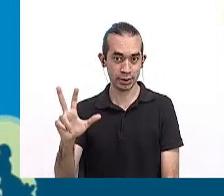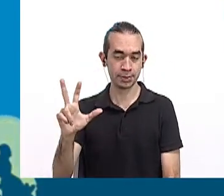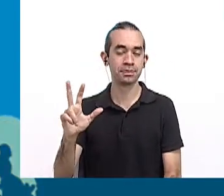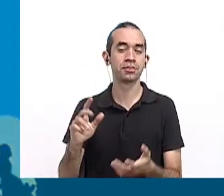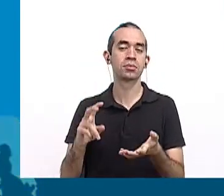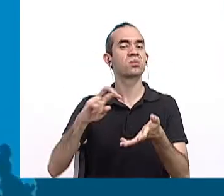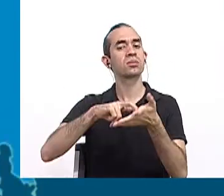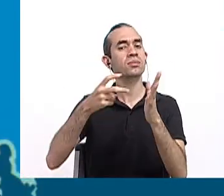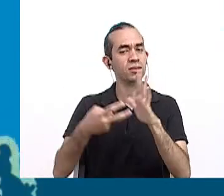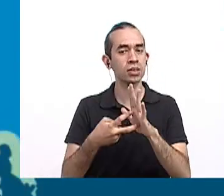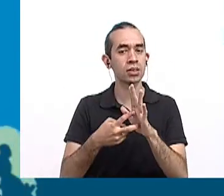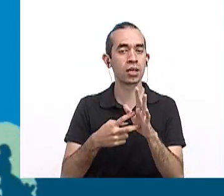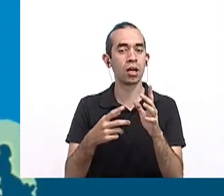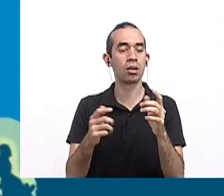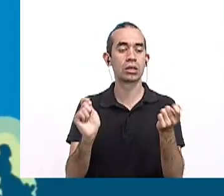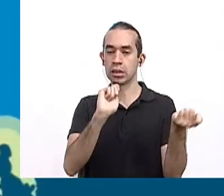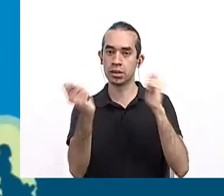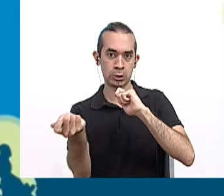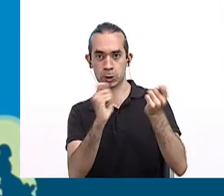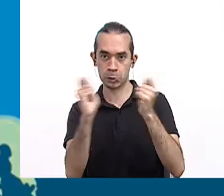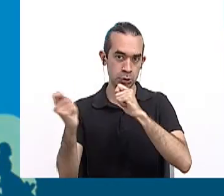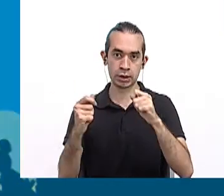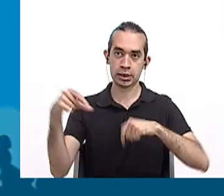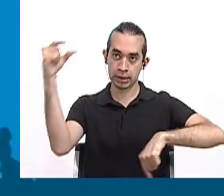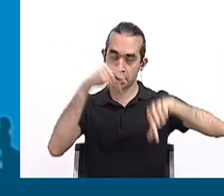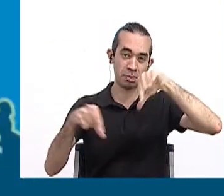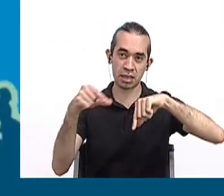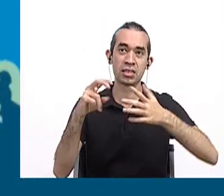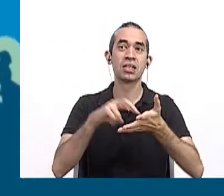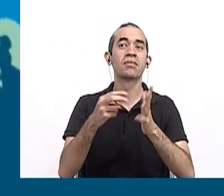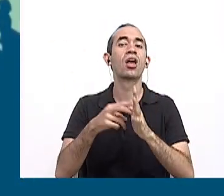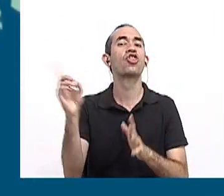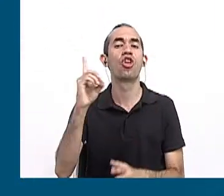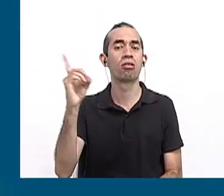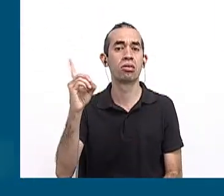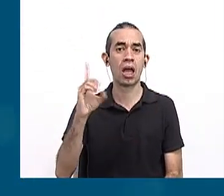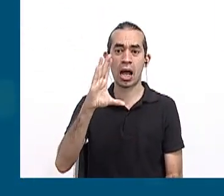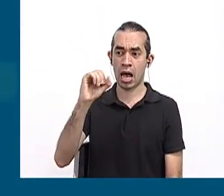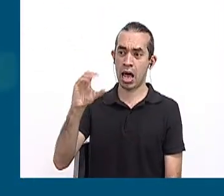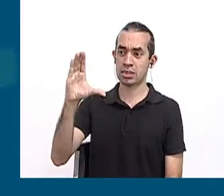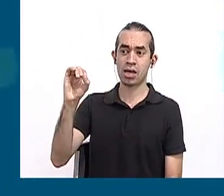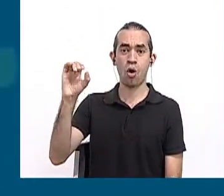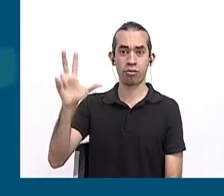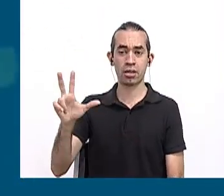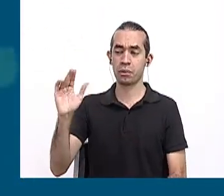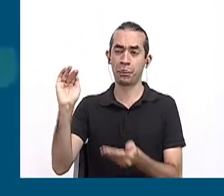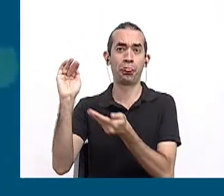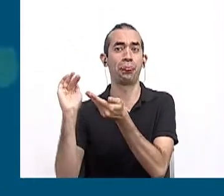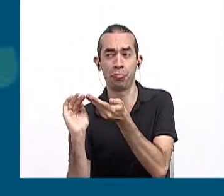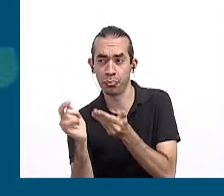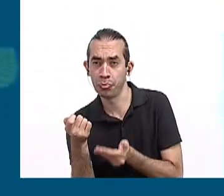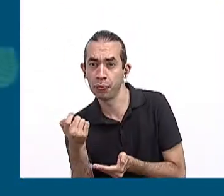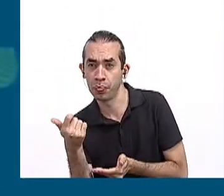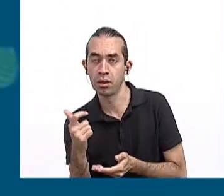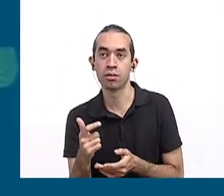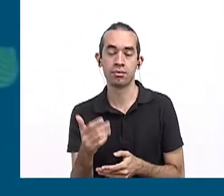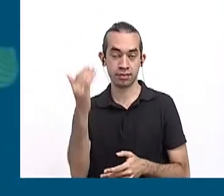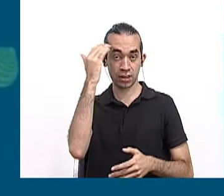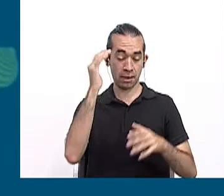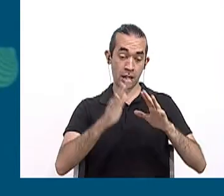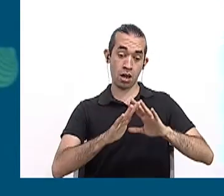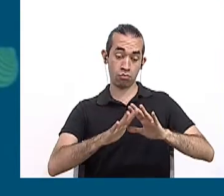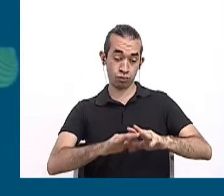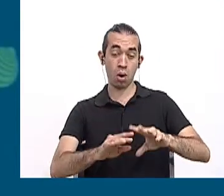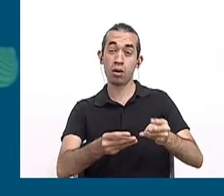químicas que disminuye la disponibilidad de carbonato cálcico en el océano hay gran cantidad de